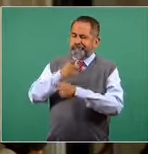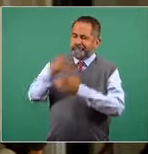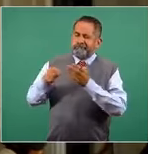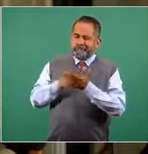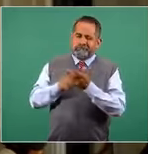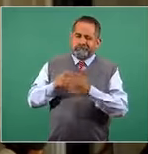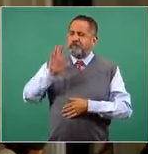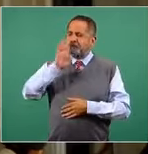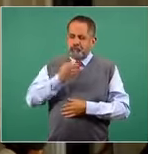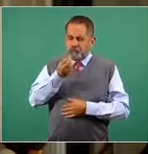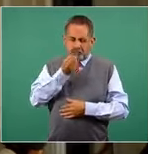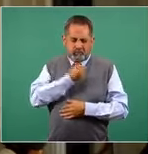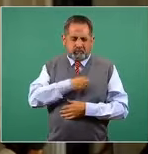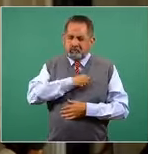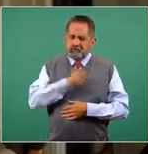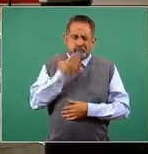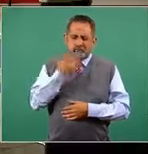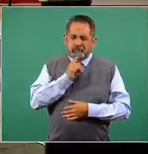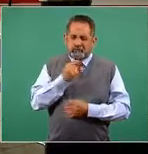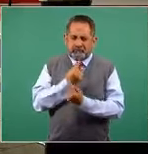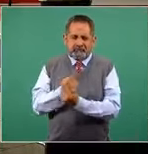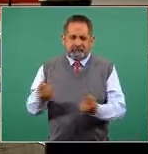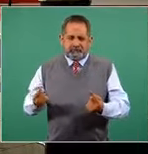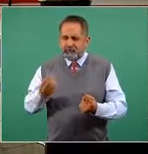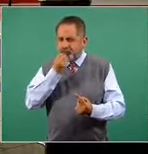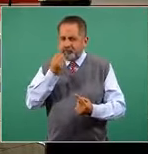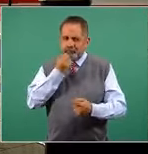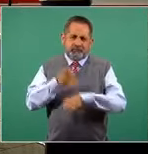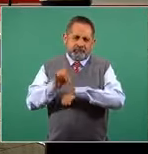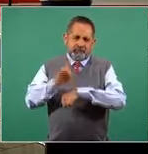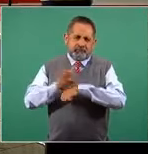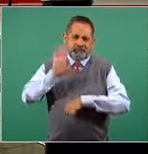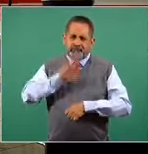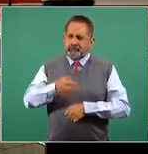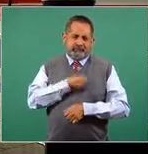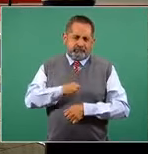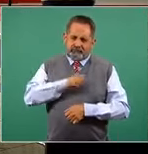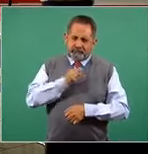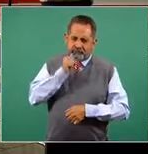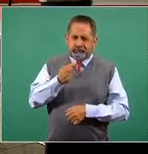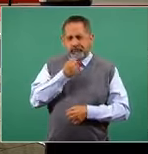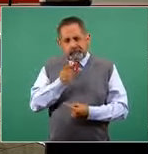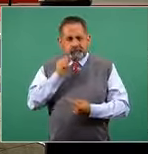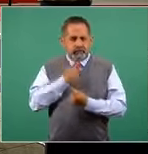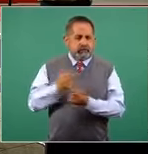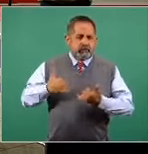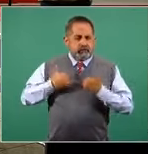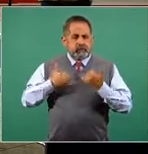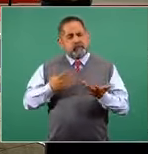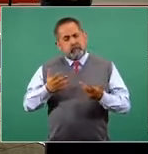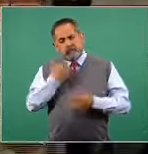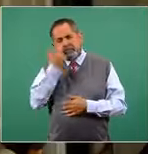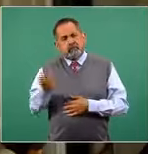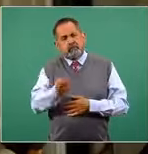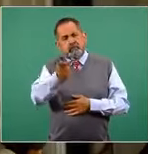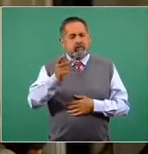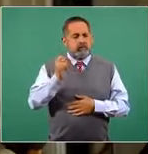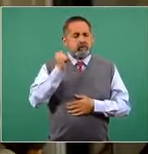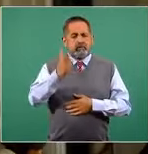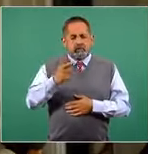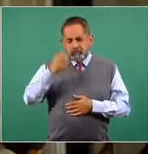en mala nutrición en niños y niñas y adolescentes. Quisiera preguntarles si